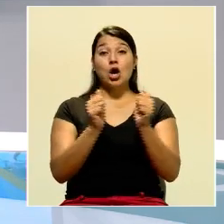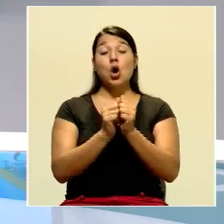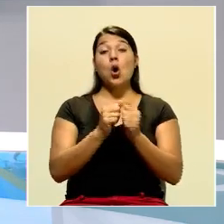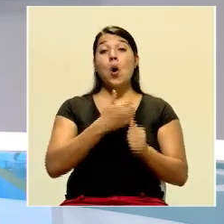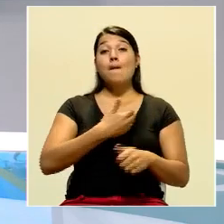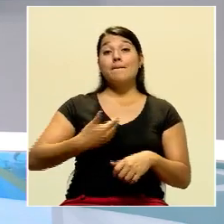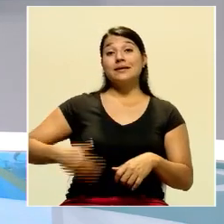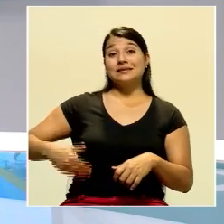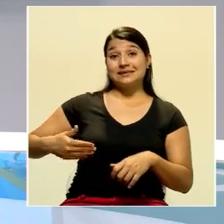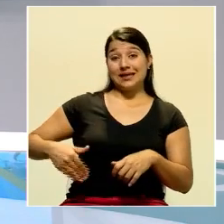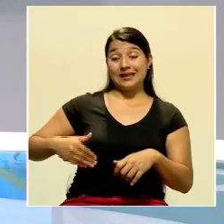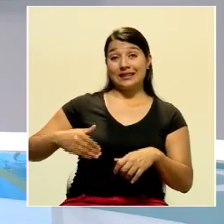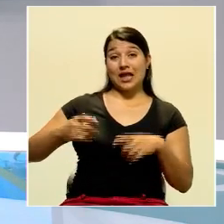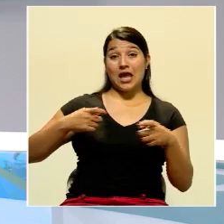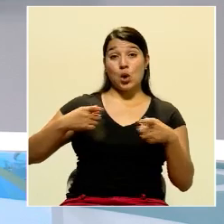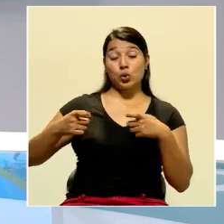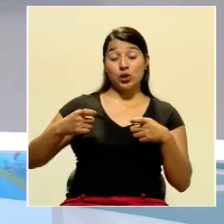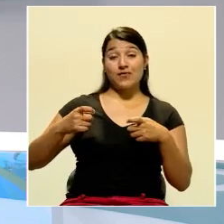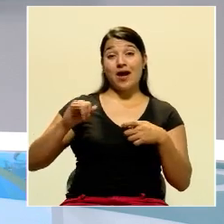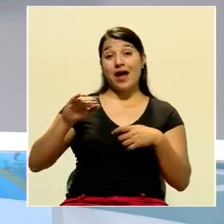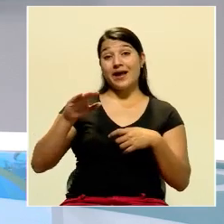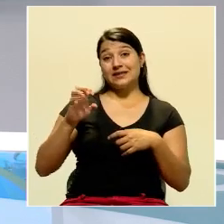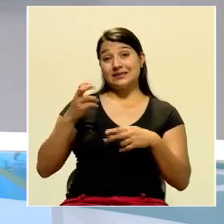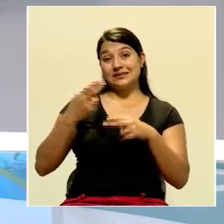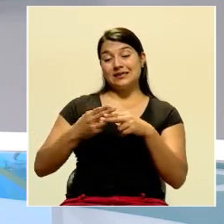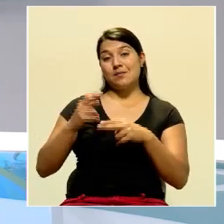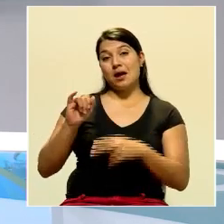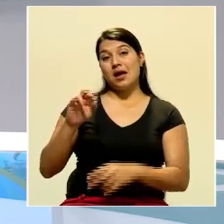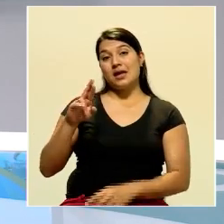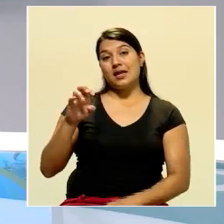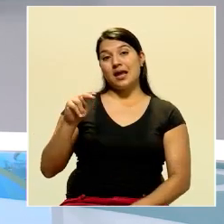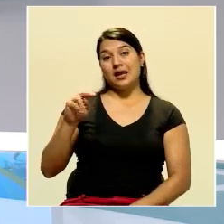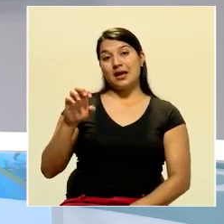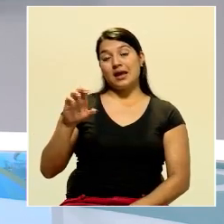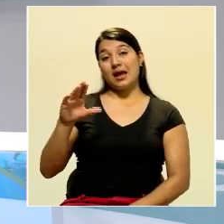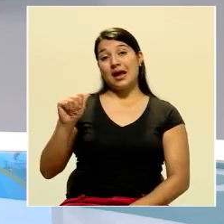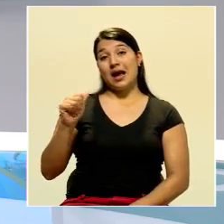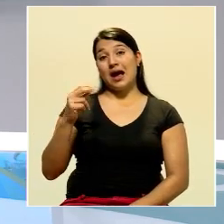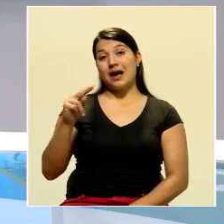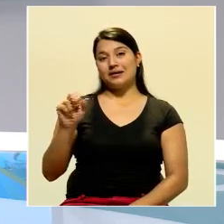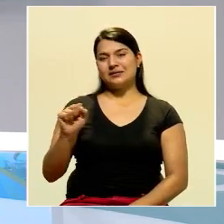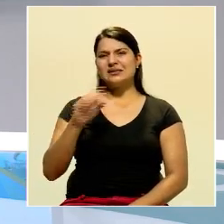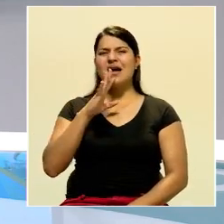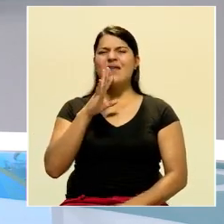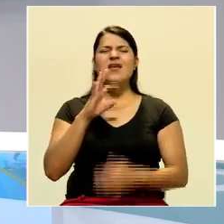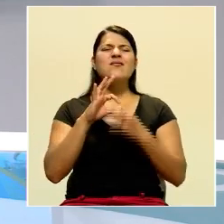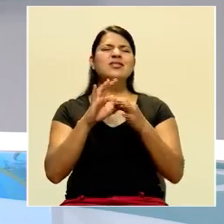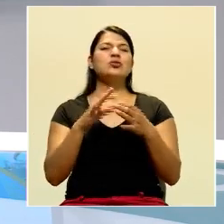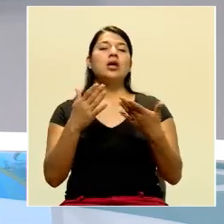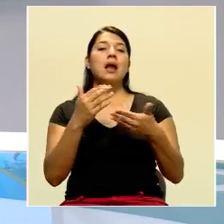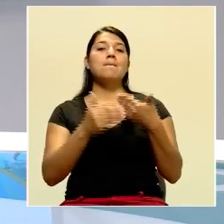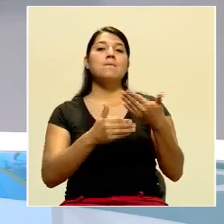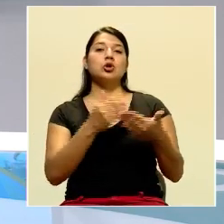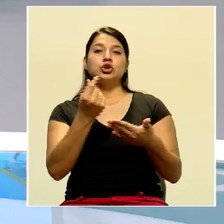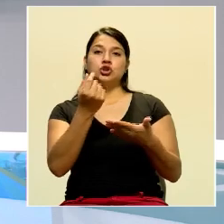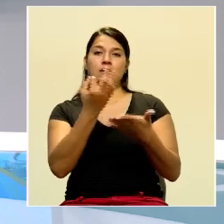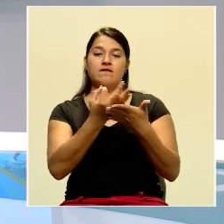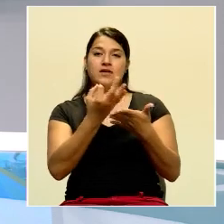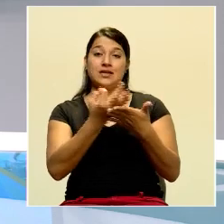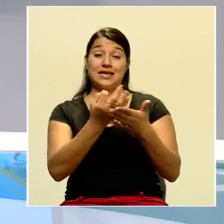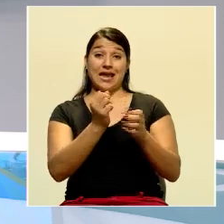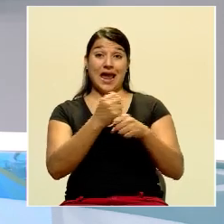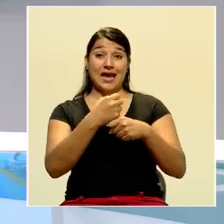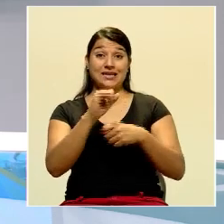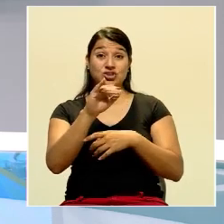con la presidenta ejecutiva del ICE, Irene Cañas. Vamos a hablar sobre la operación financiera que